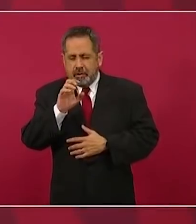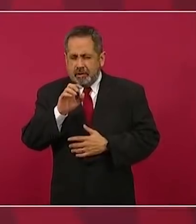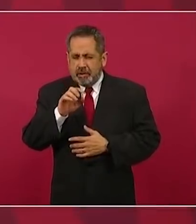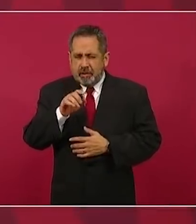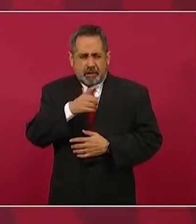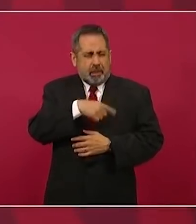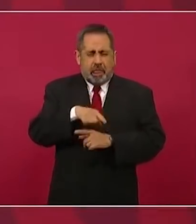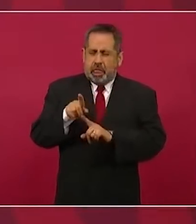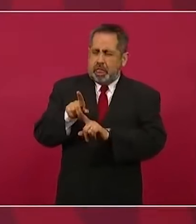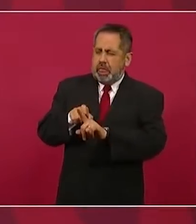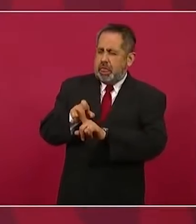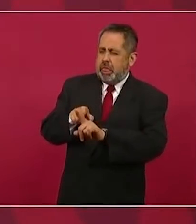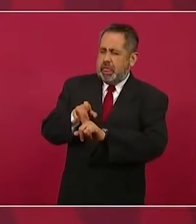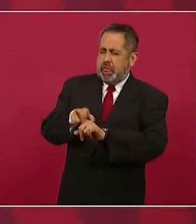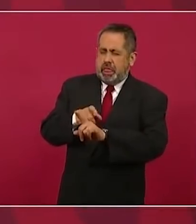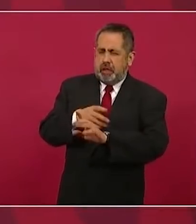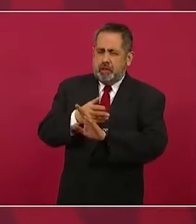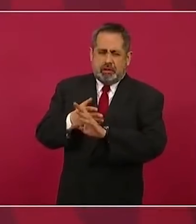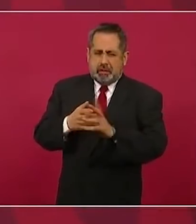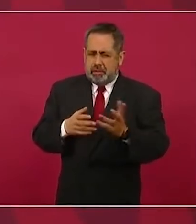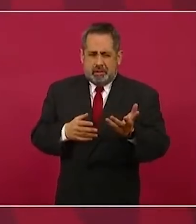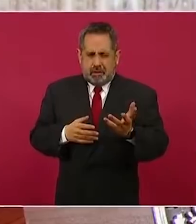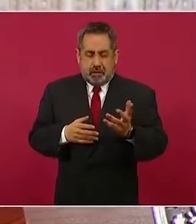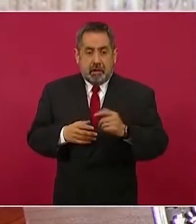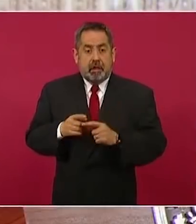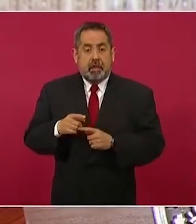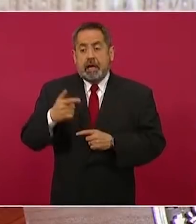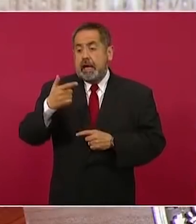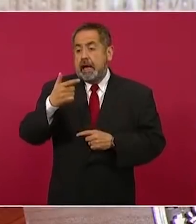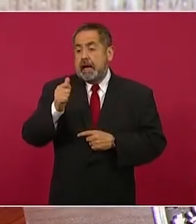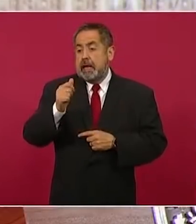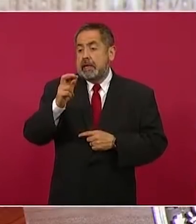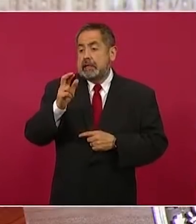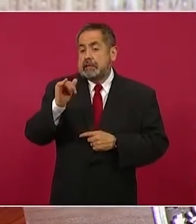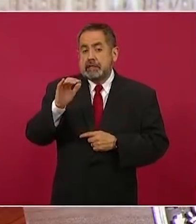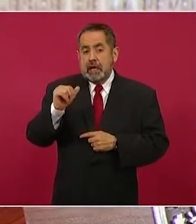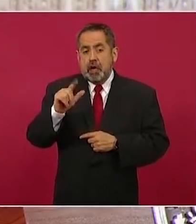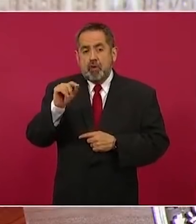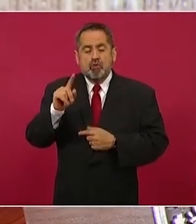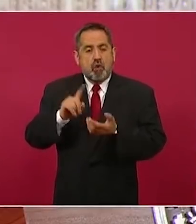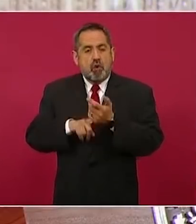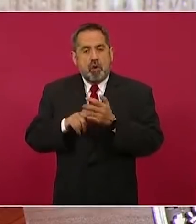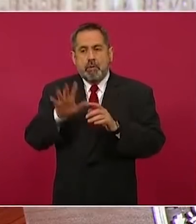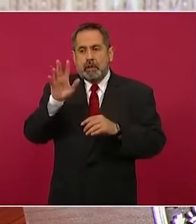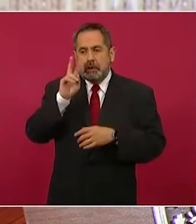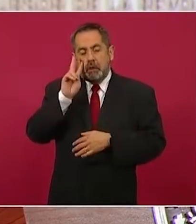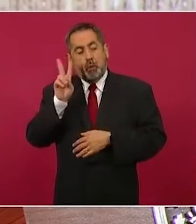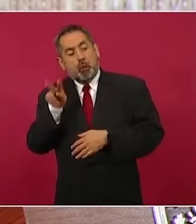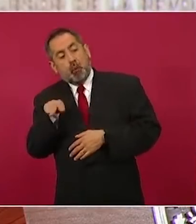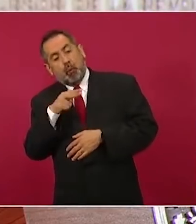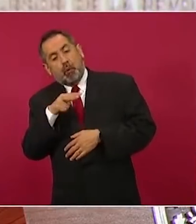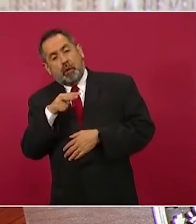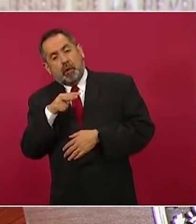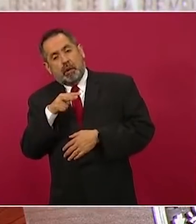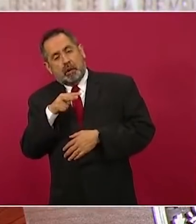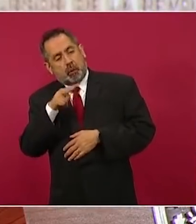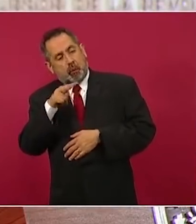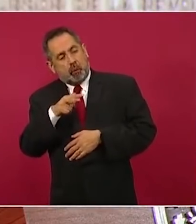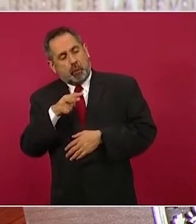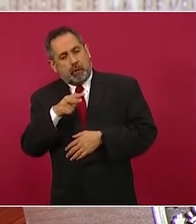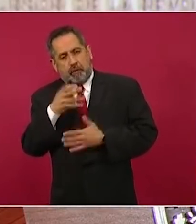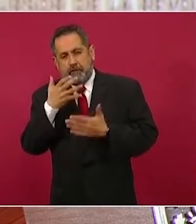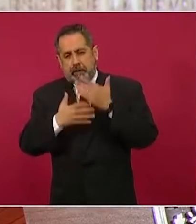en donde el garcía luna ya está viendo de manera